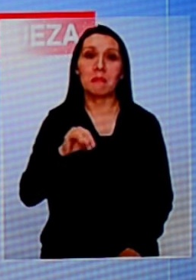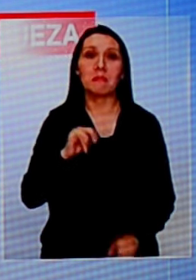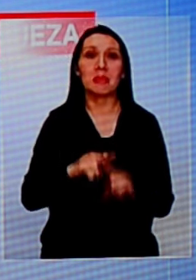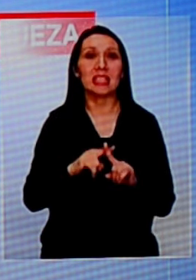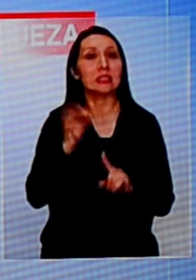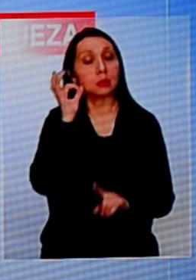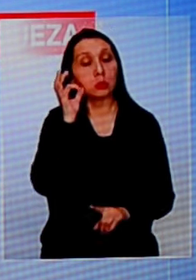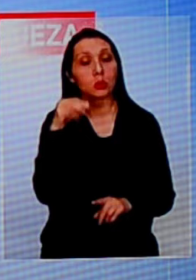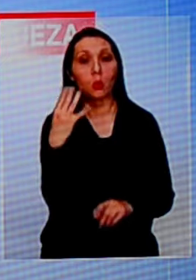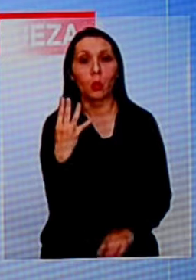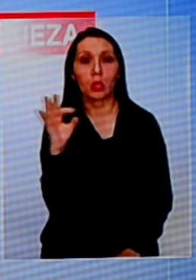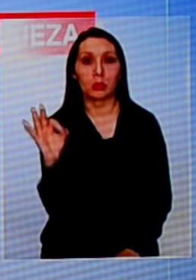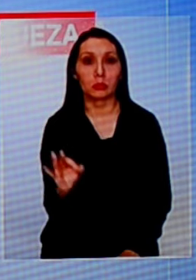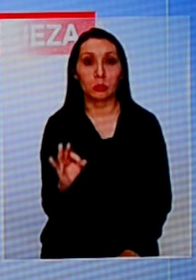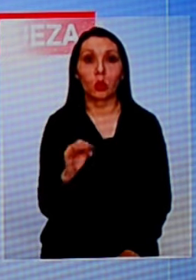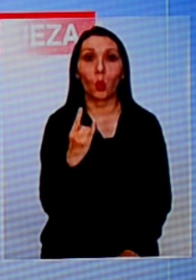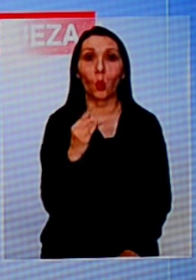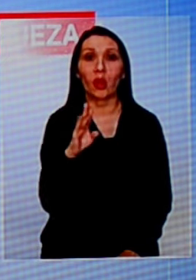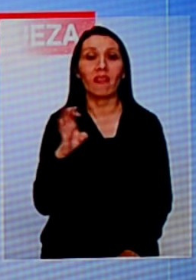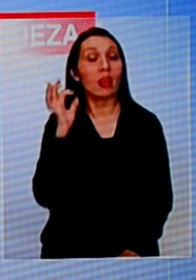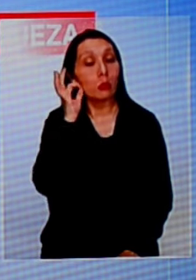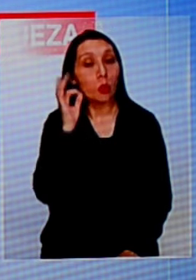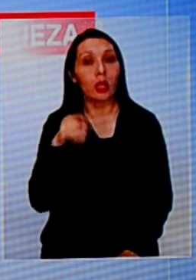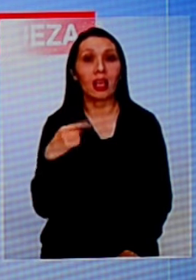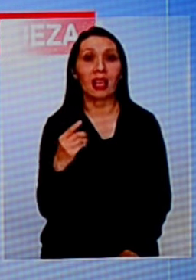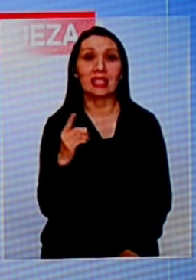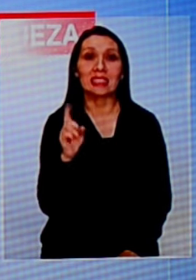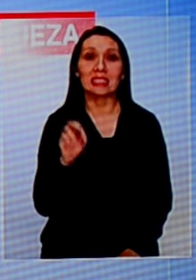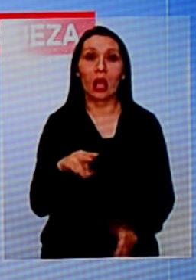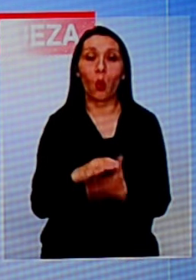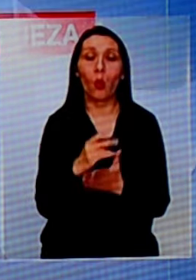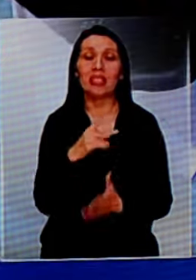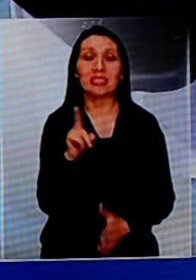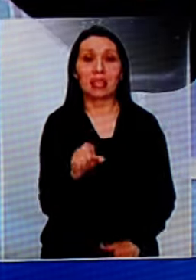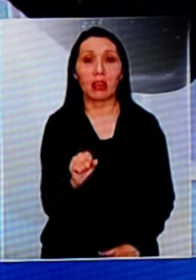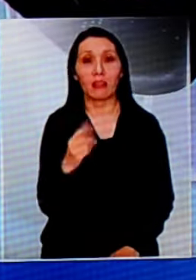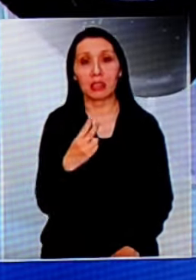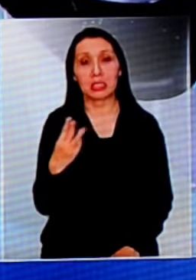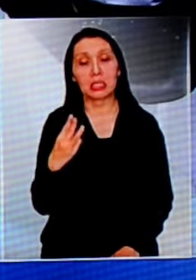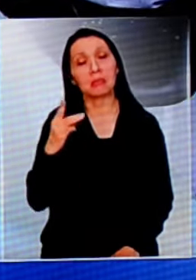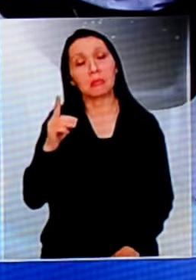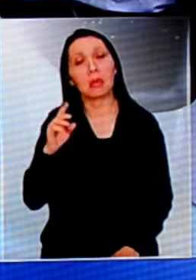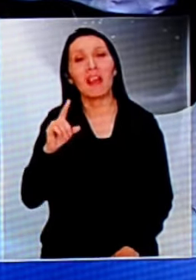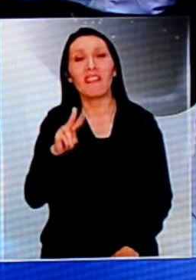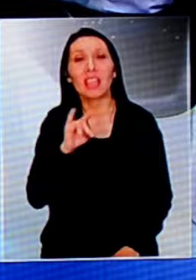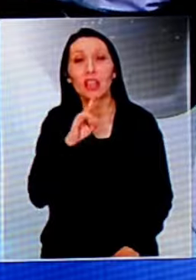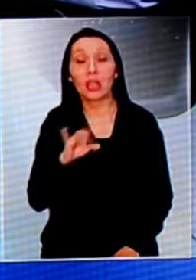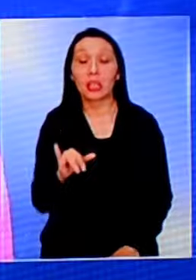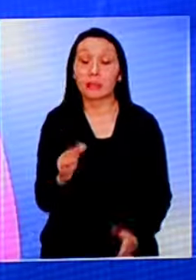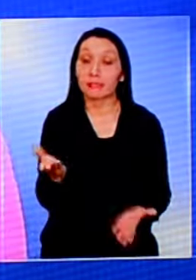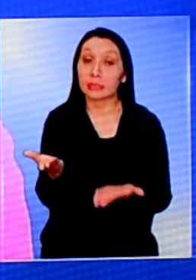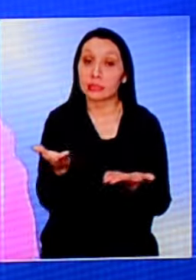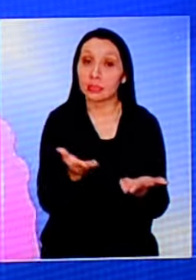un 4% por Sandra Uribe y Valdemar Sangüesa y 43% por Cristian Vitori. La